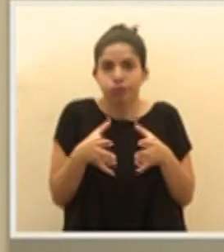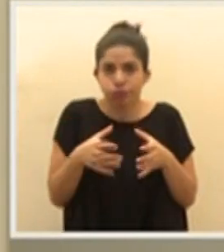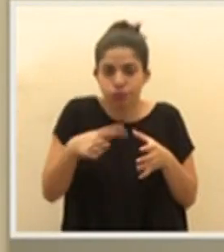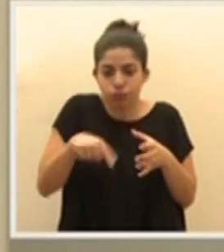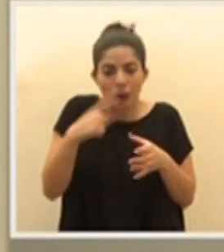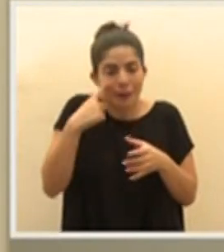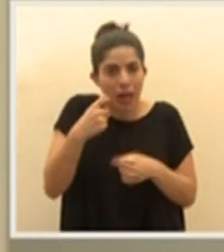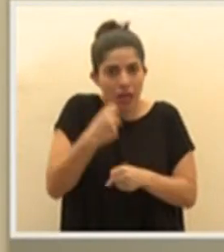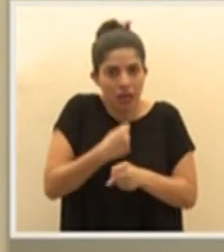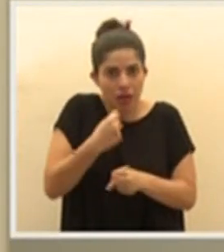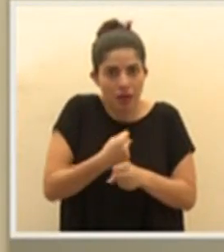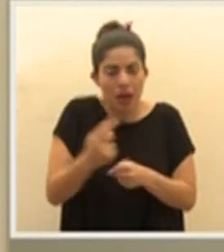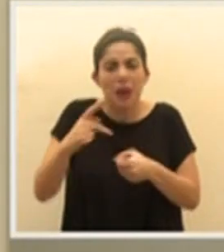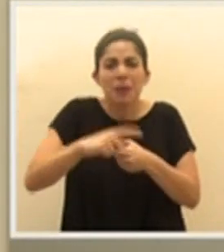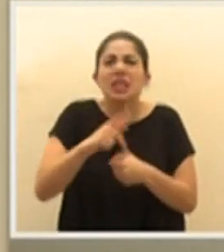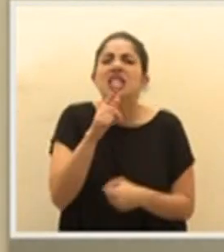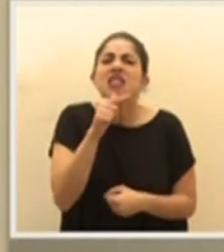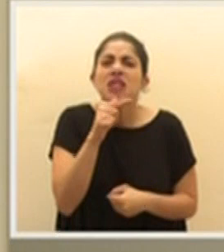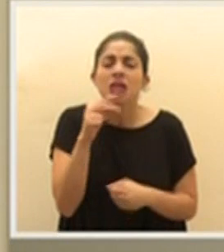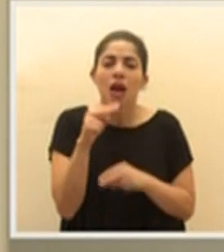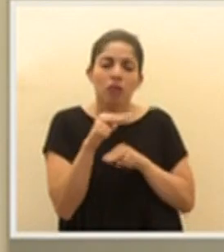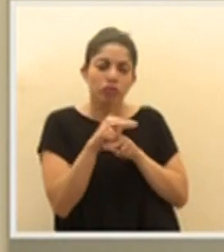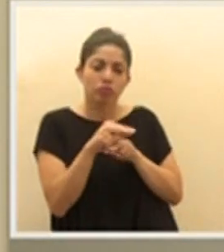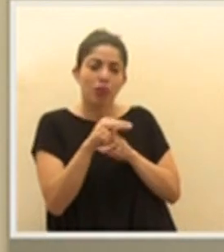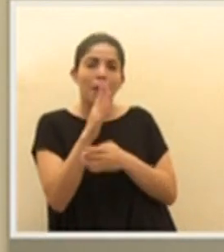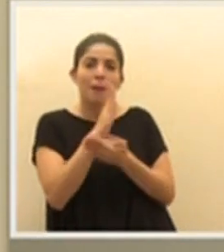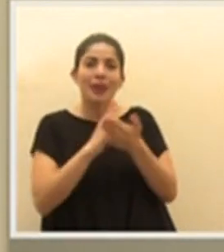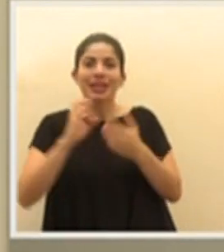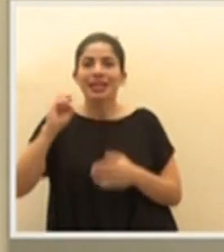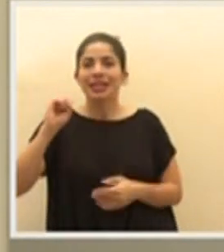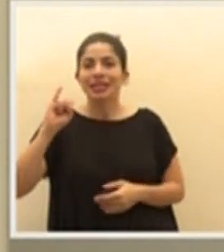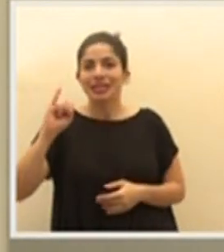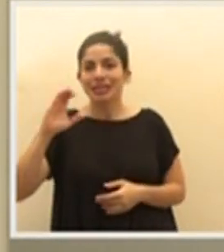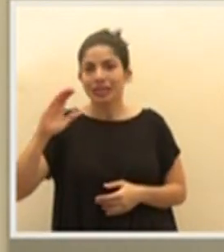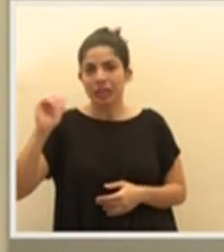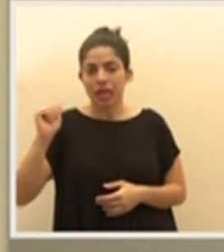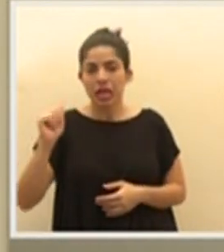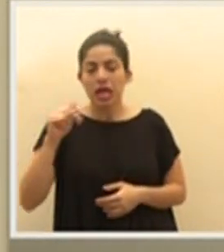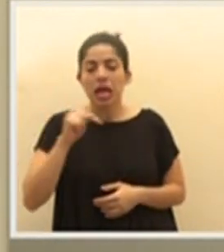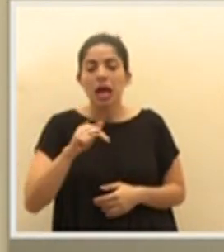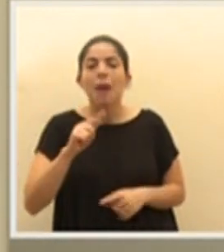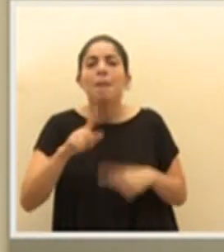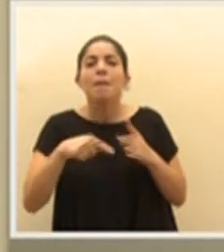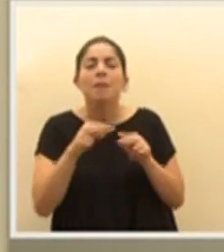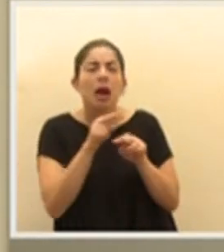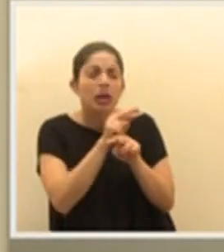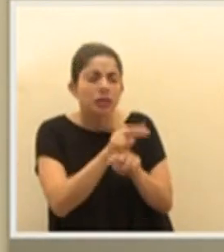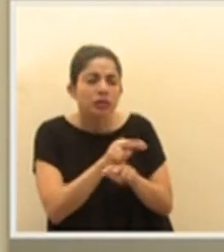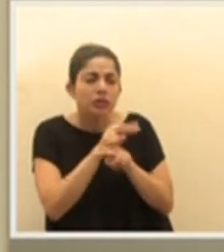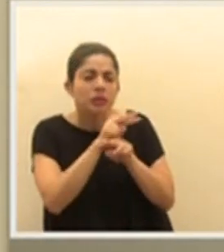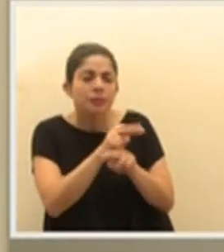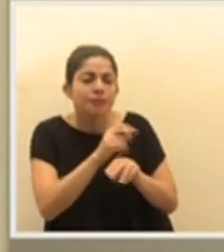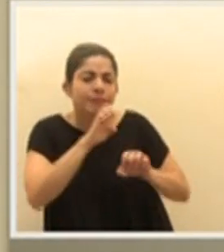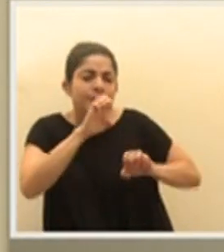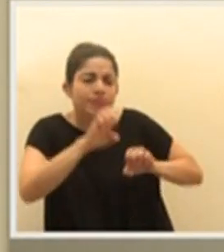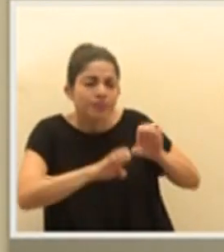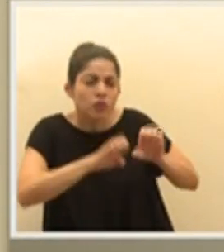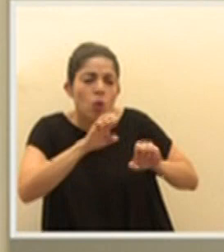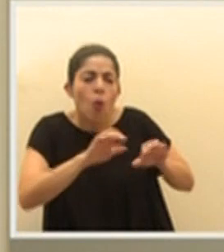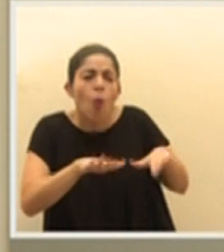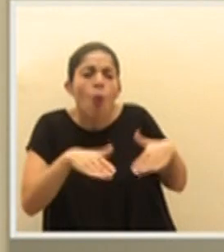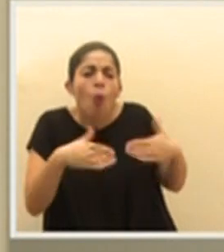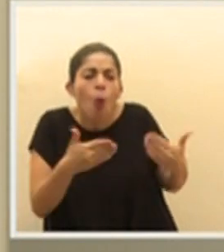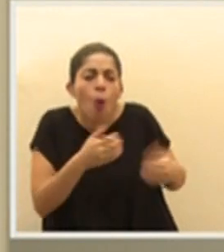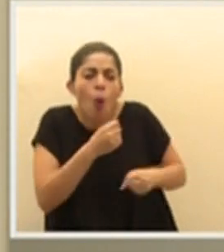la participación como observador del SICA, que va a estar dándole seguimiento y evaluando cómo se va